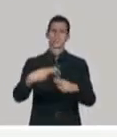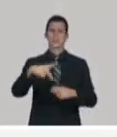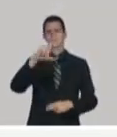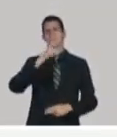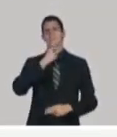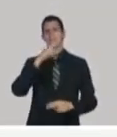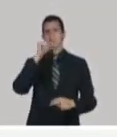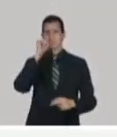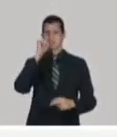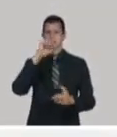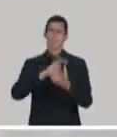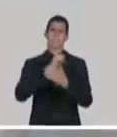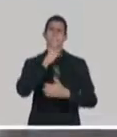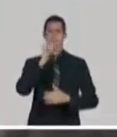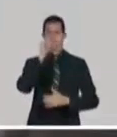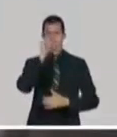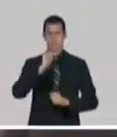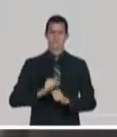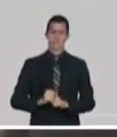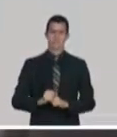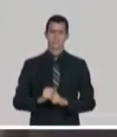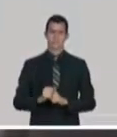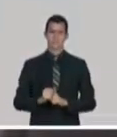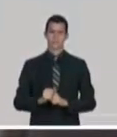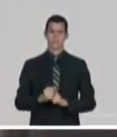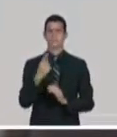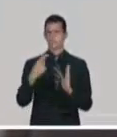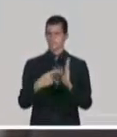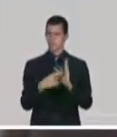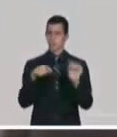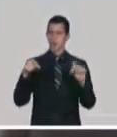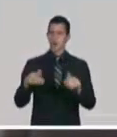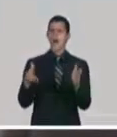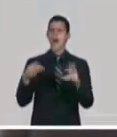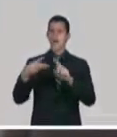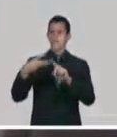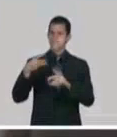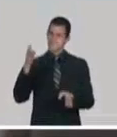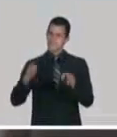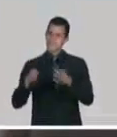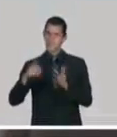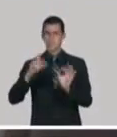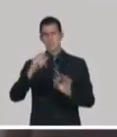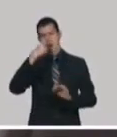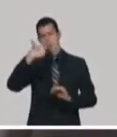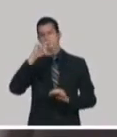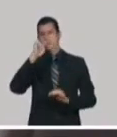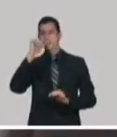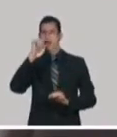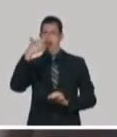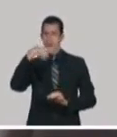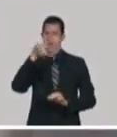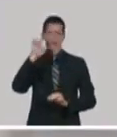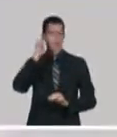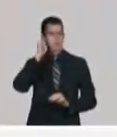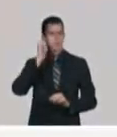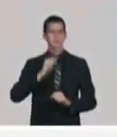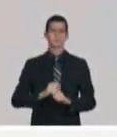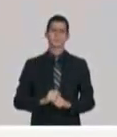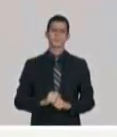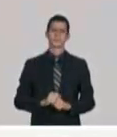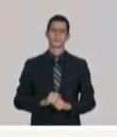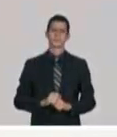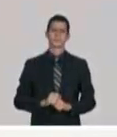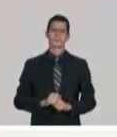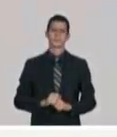fase 3 todavía está en la fase 3 si vamos a hablar de es un poquito más adelante con respecto a la siguiente por favor con respecto a la seguridad